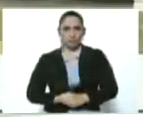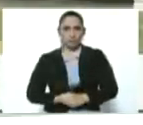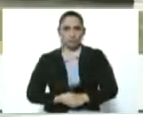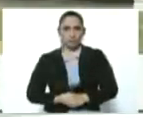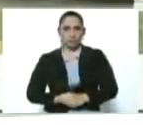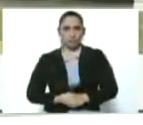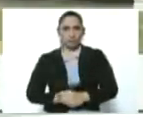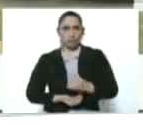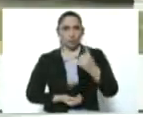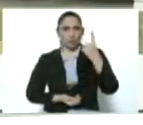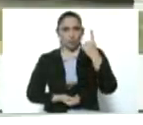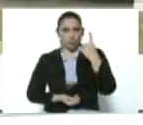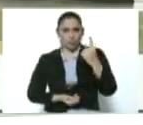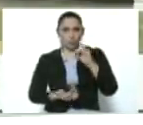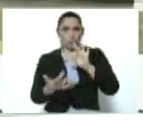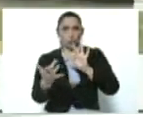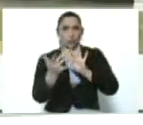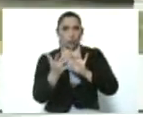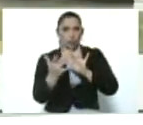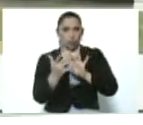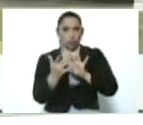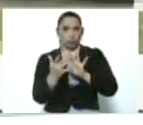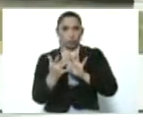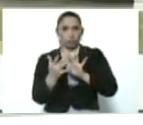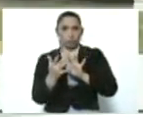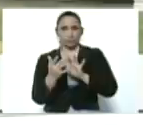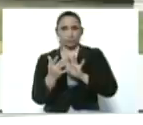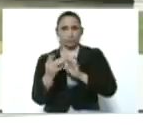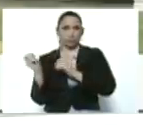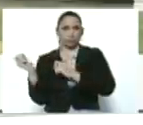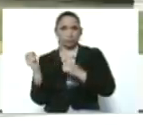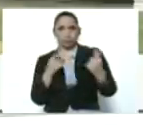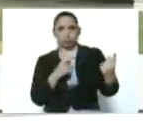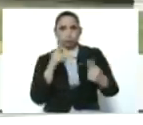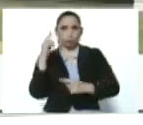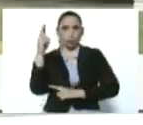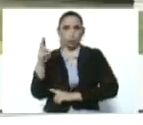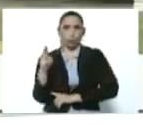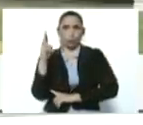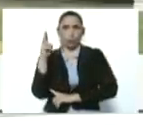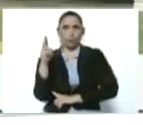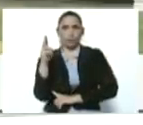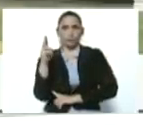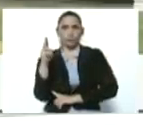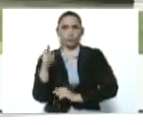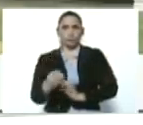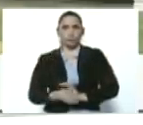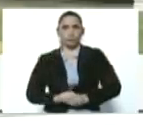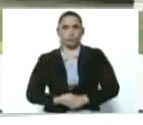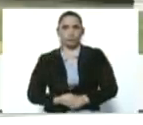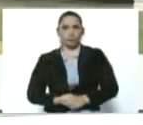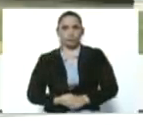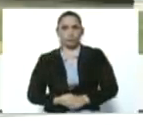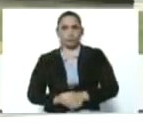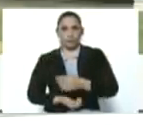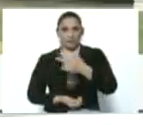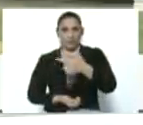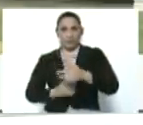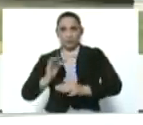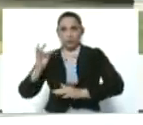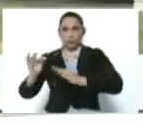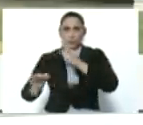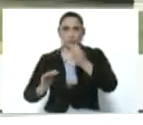un caso con contacto con un viajero que trajimos de uruguay uruguay y 3 de transmisión